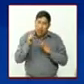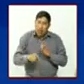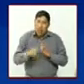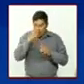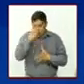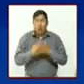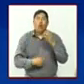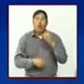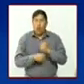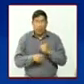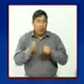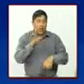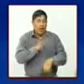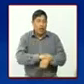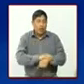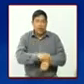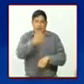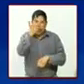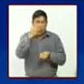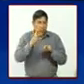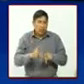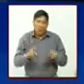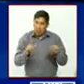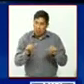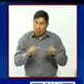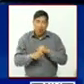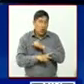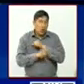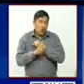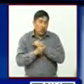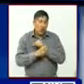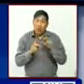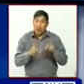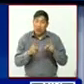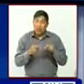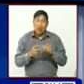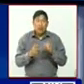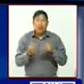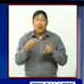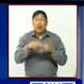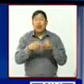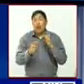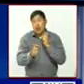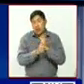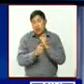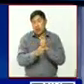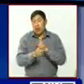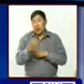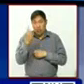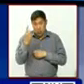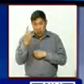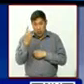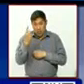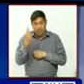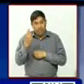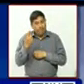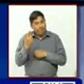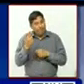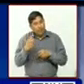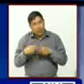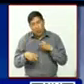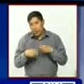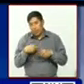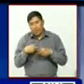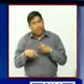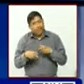confianza. Resulta que han aprendido a 3 personas que se dedicaban a robarle a pasajeros de un taxi. Una de ellas, lamentablemente, con un final fatal.